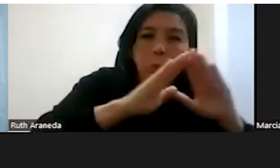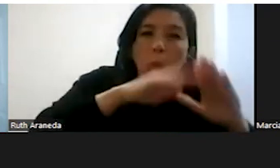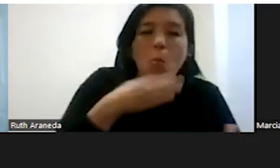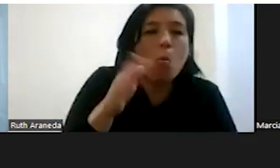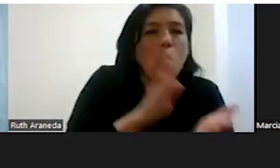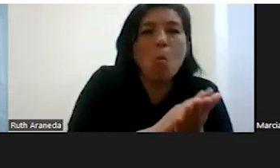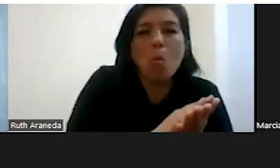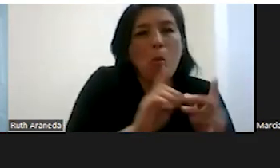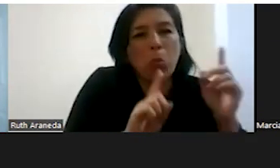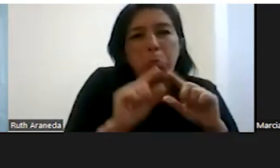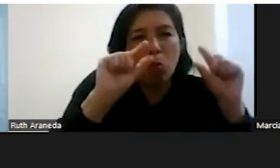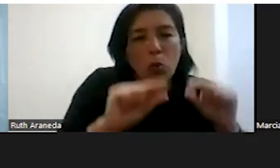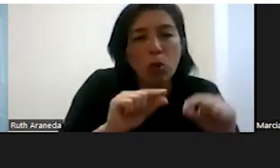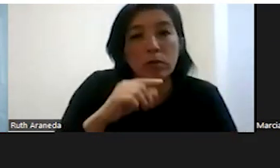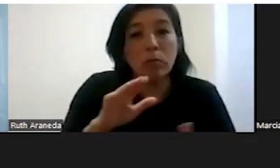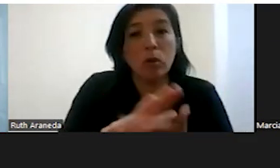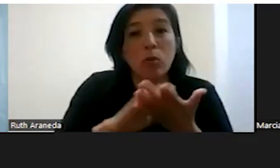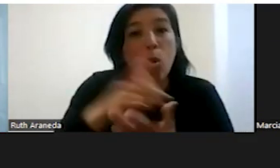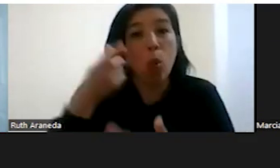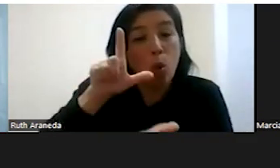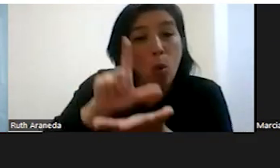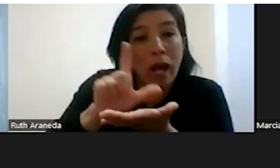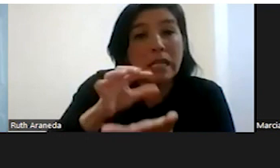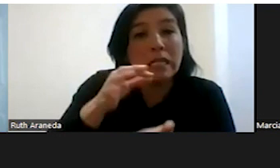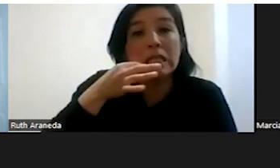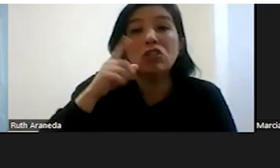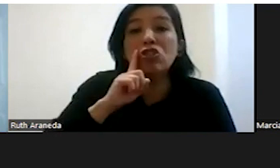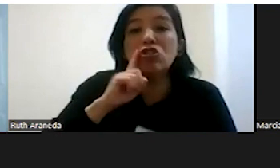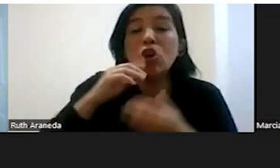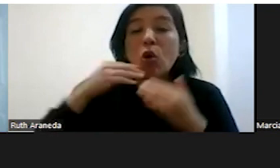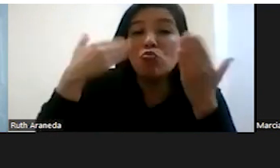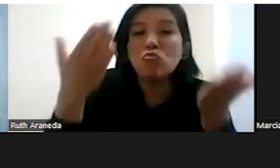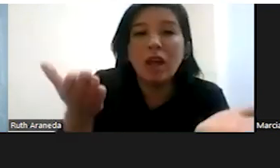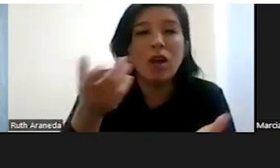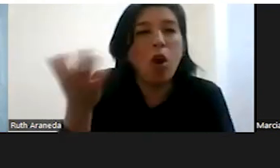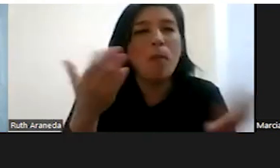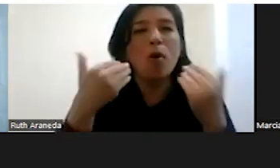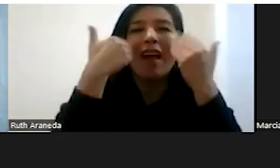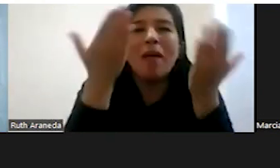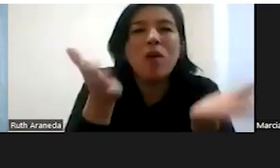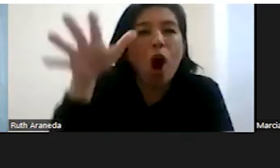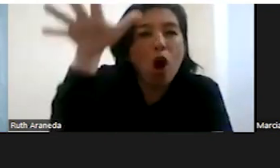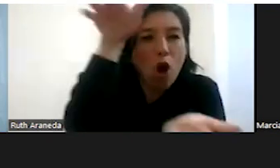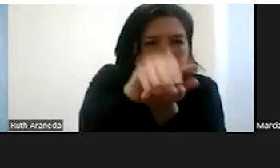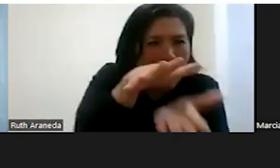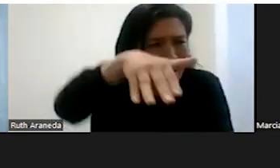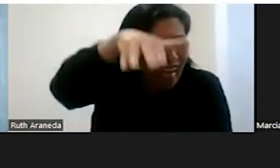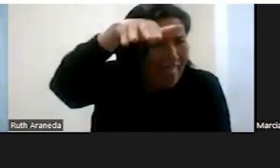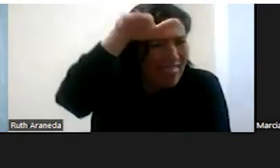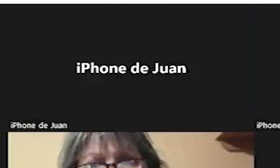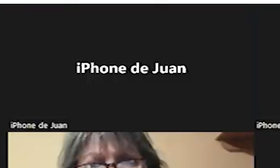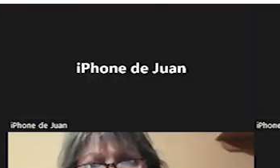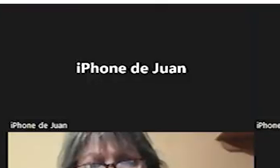contextos que me tocó trabajar tenía una ofrenda funeraria que era una concha muy grande de lapa.